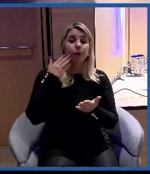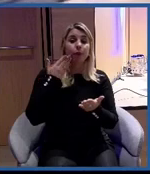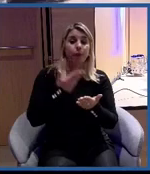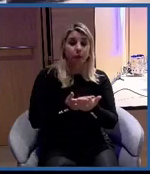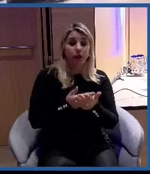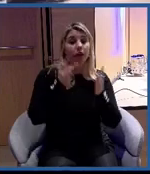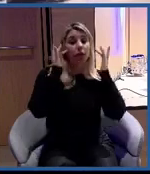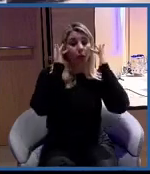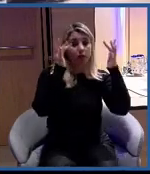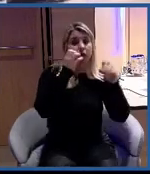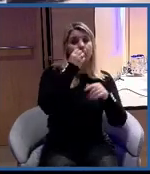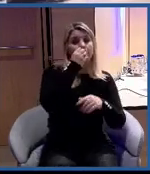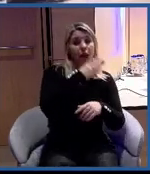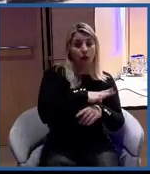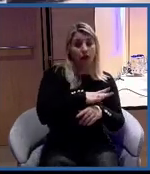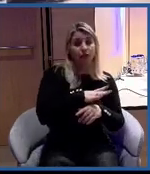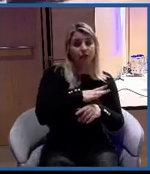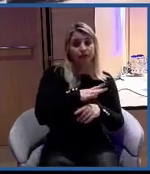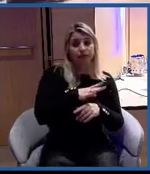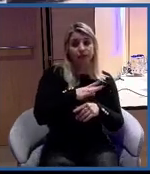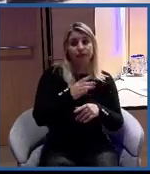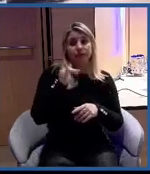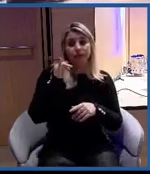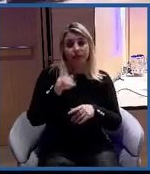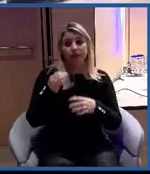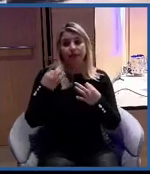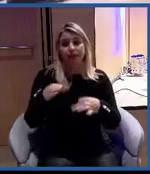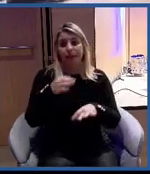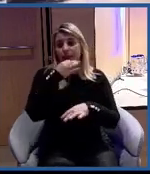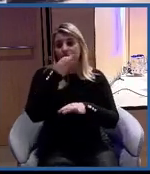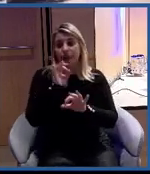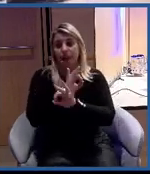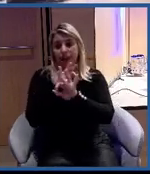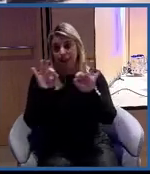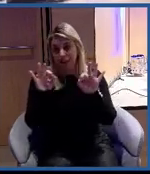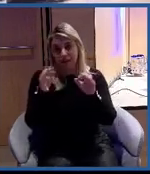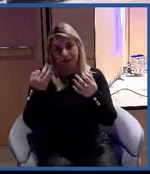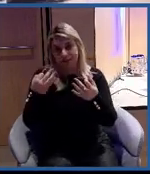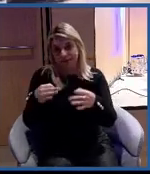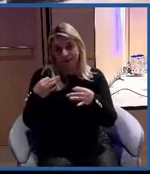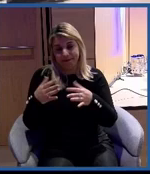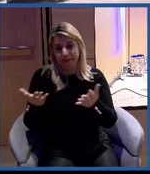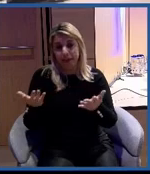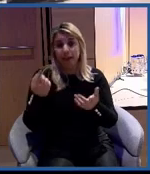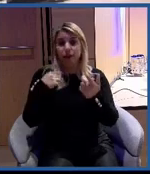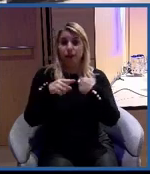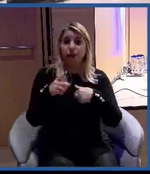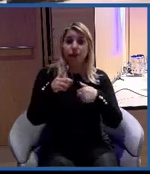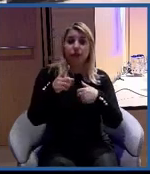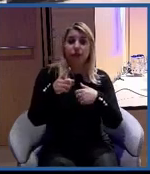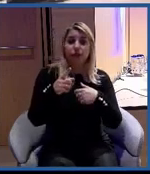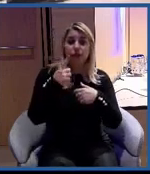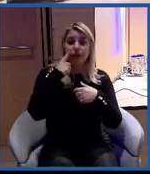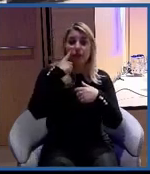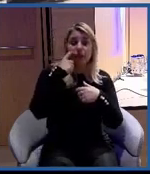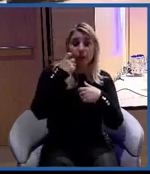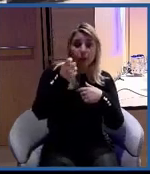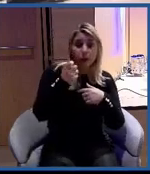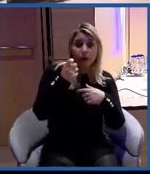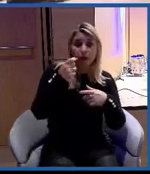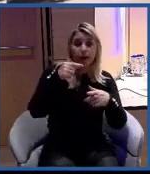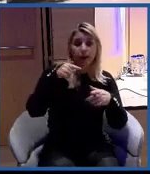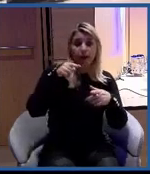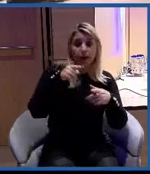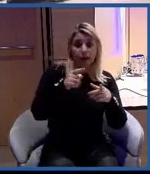mejorar la educación bueno no me estás diciendo nada la verdad y ahí descubrimos que claro la verdad es que los